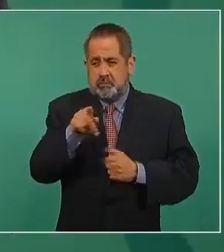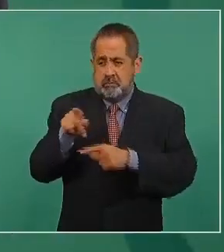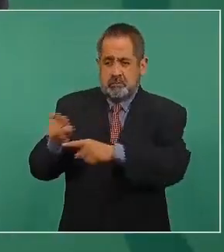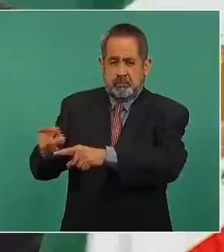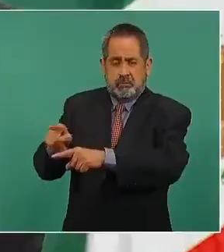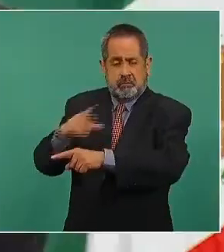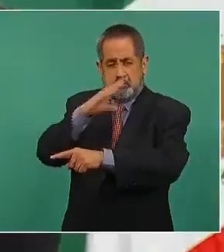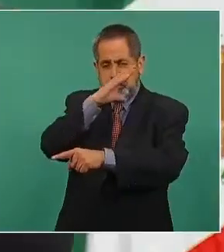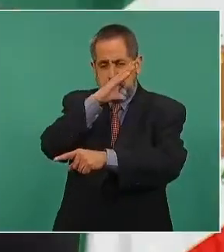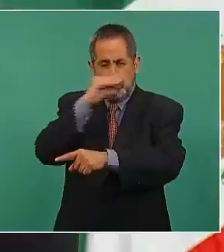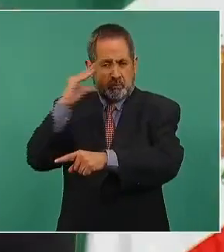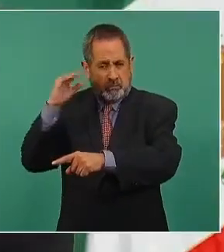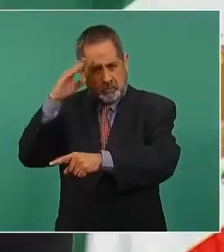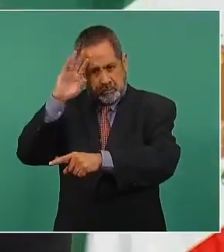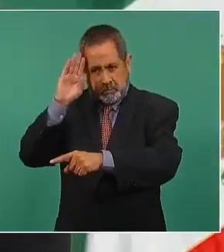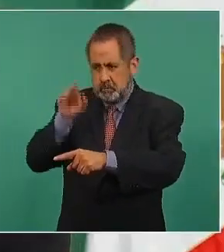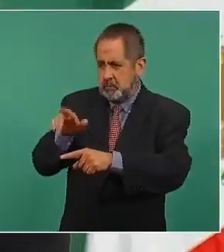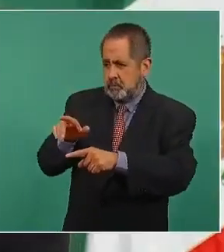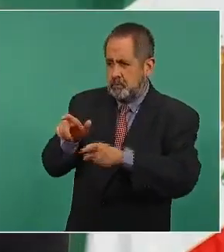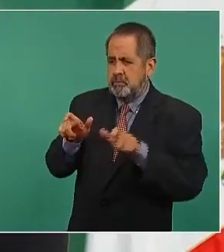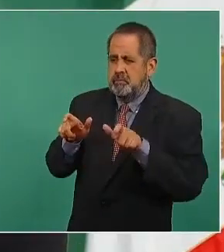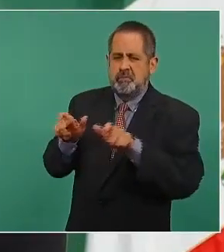que hay en Cuba,